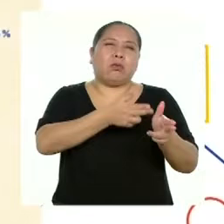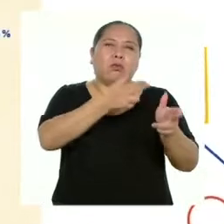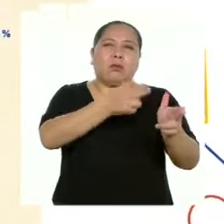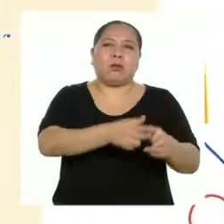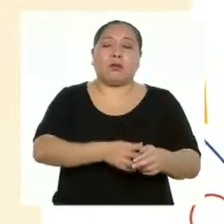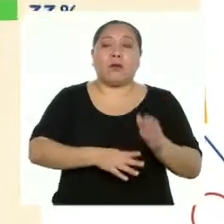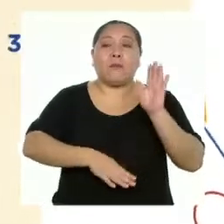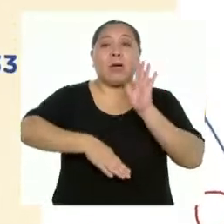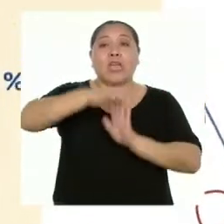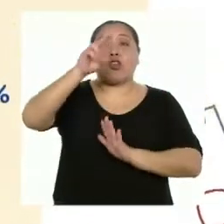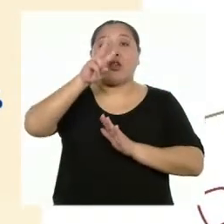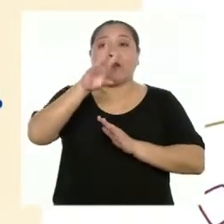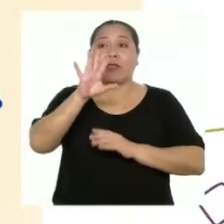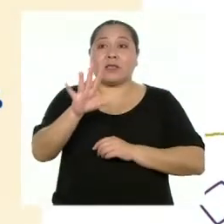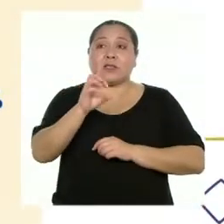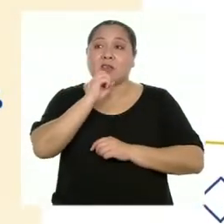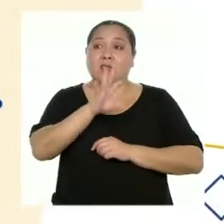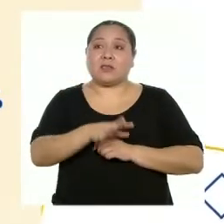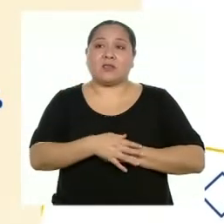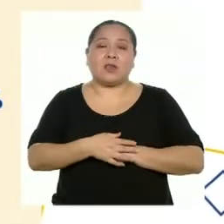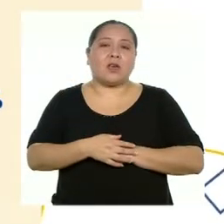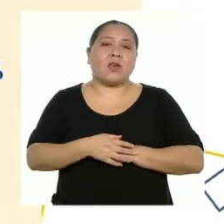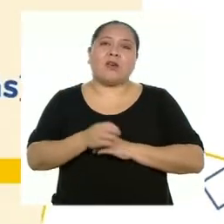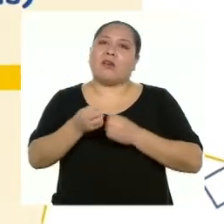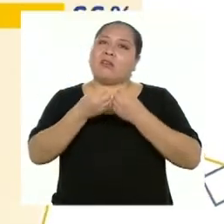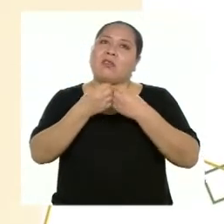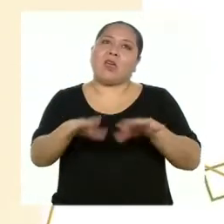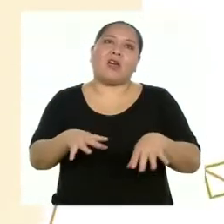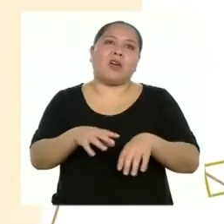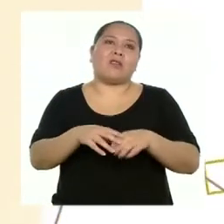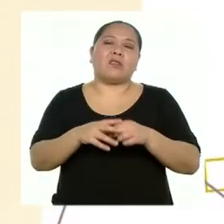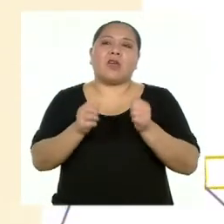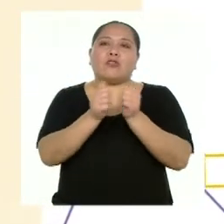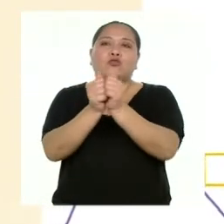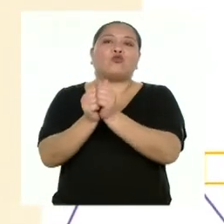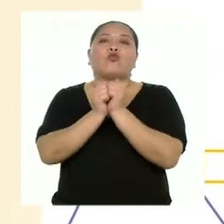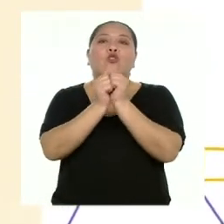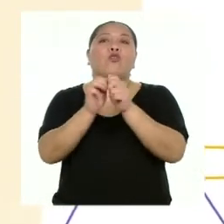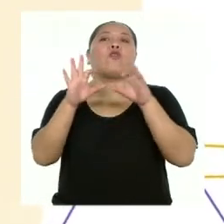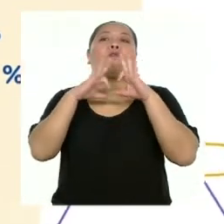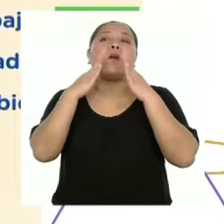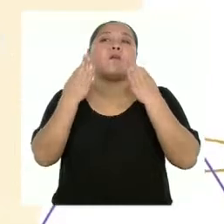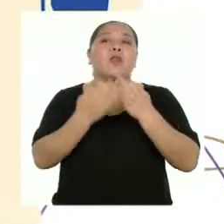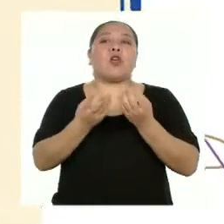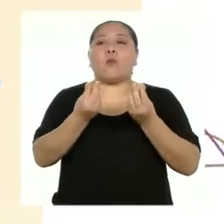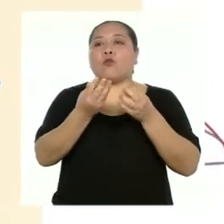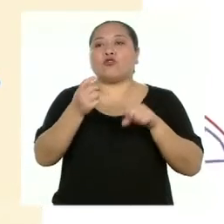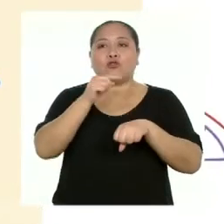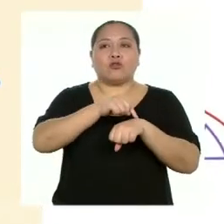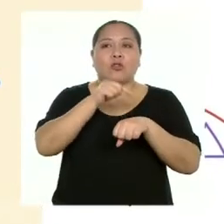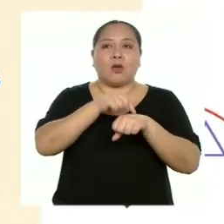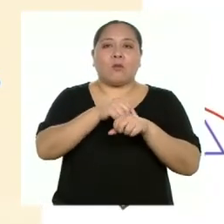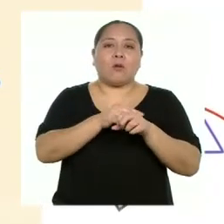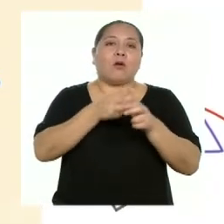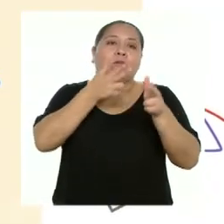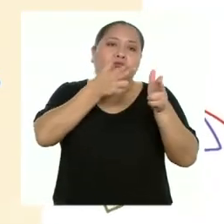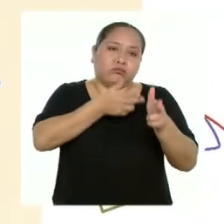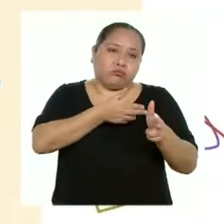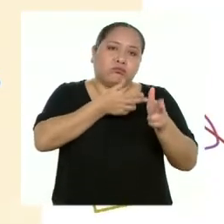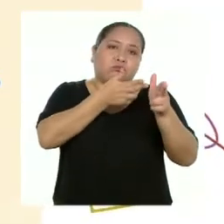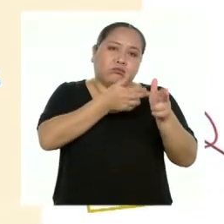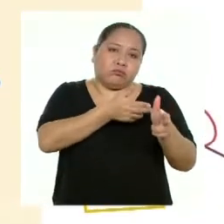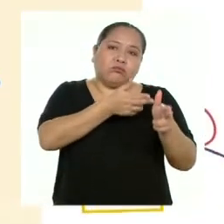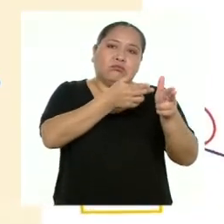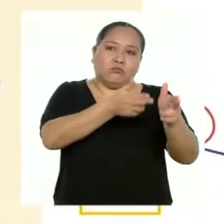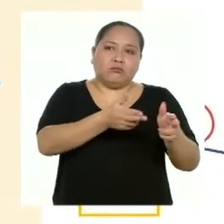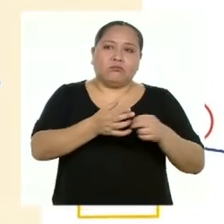de 25 coinciden en que sobre todo dejan de pasar tiempo en familia por el mucho tiempo que pasan en el tráfico.